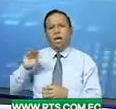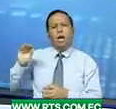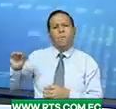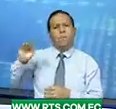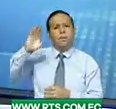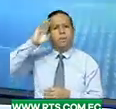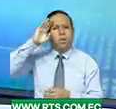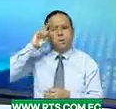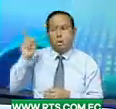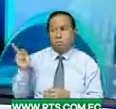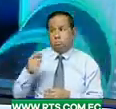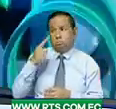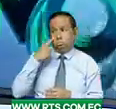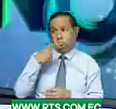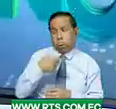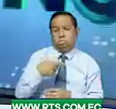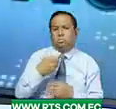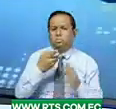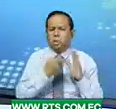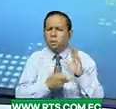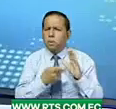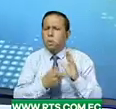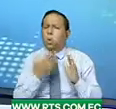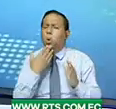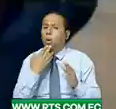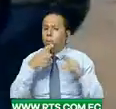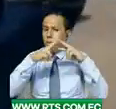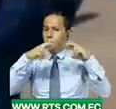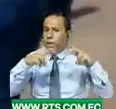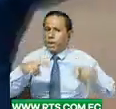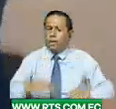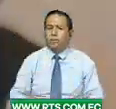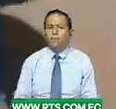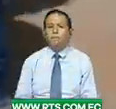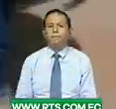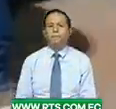se investigan las causas de su deceso.